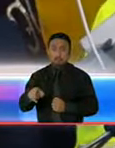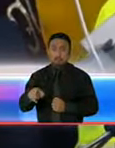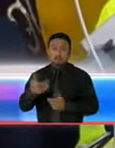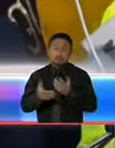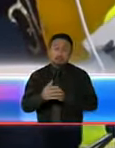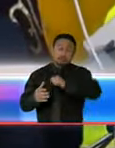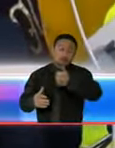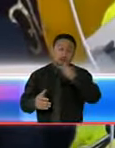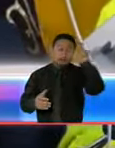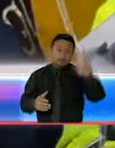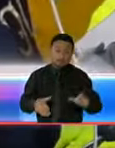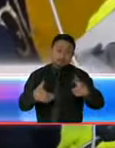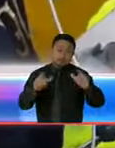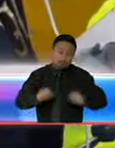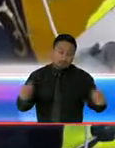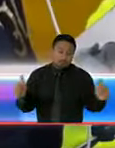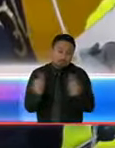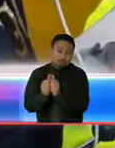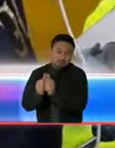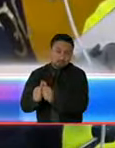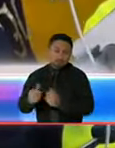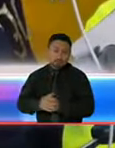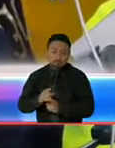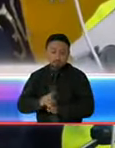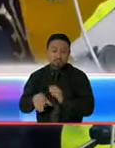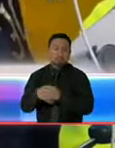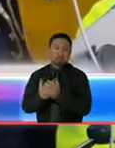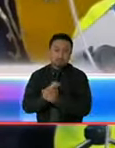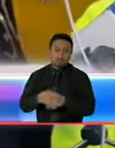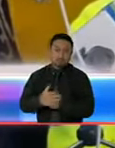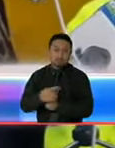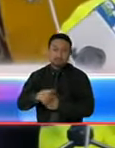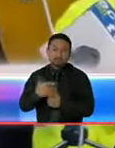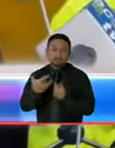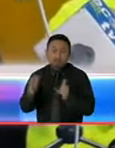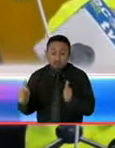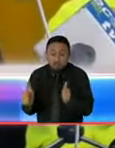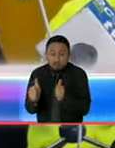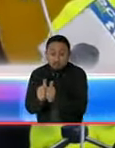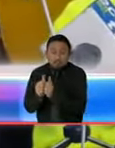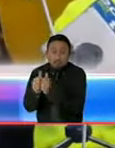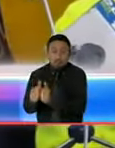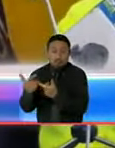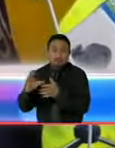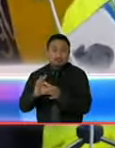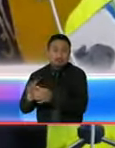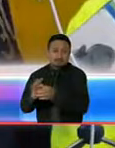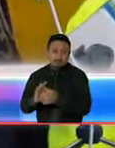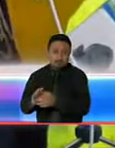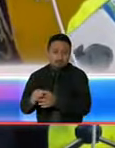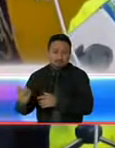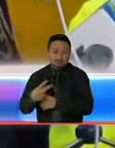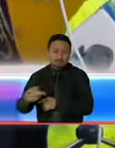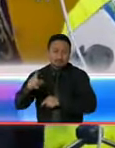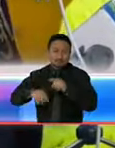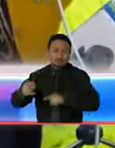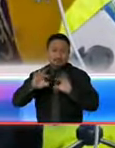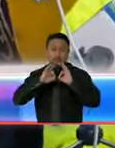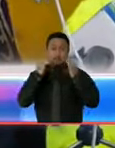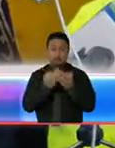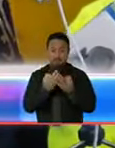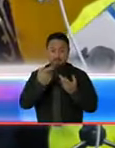personas vinculadas a esta actividad delictiva. Se aprovechaba justamente de esa cercanía, de esa relación de amistad que tenía tanto con las